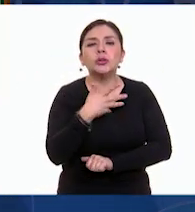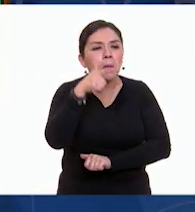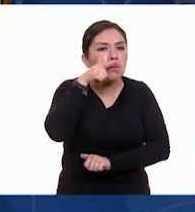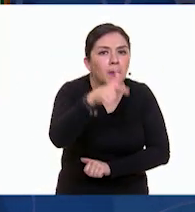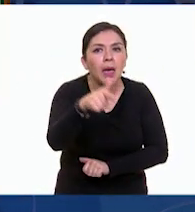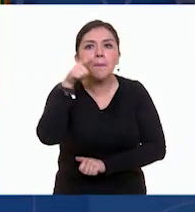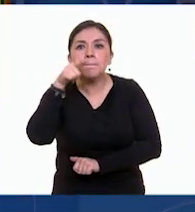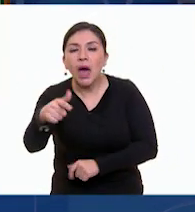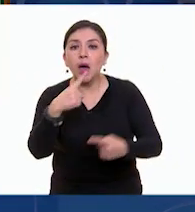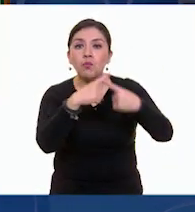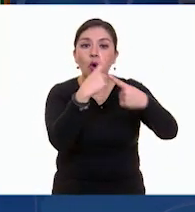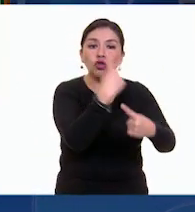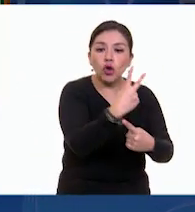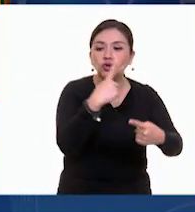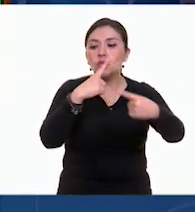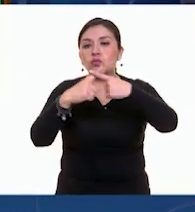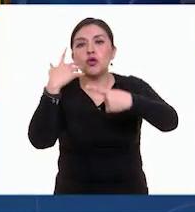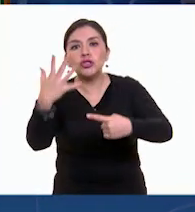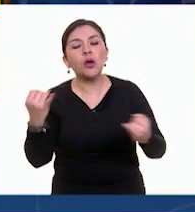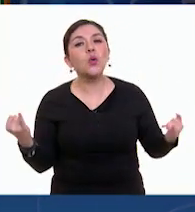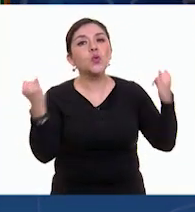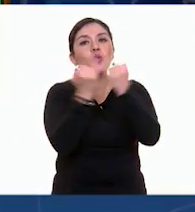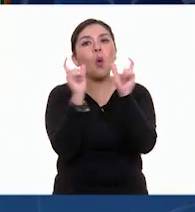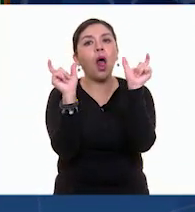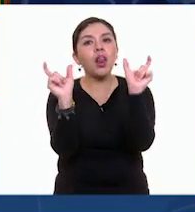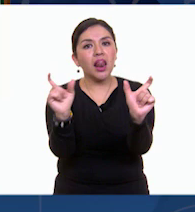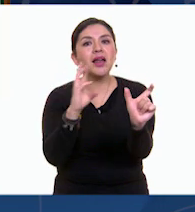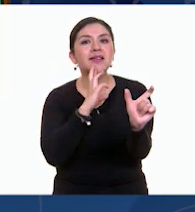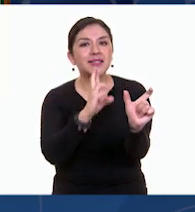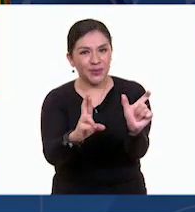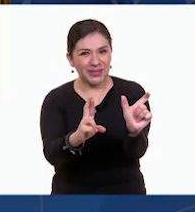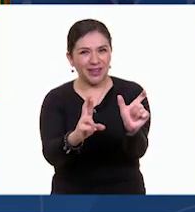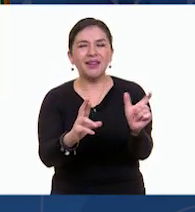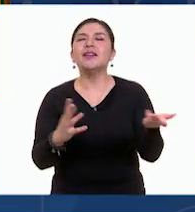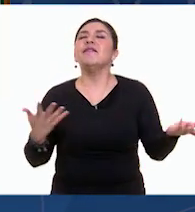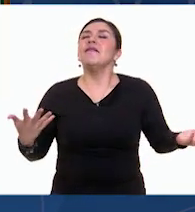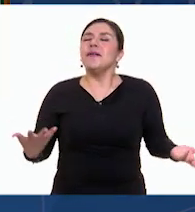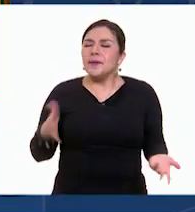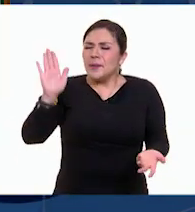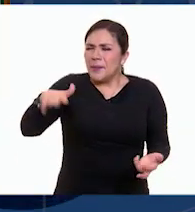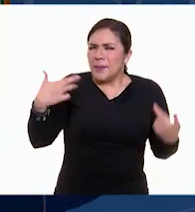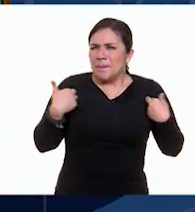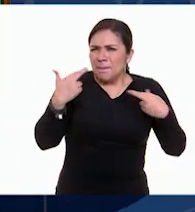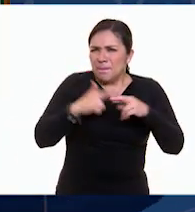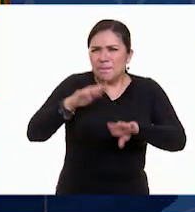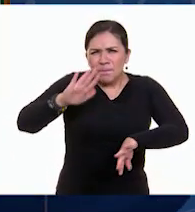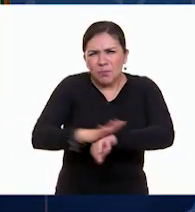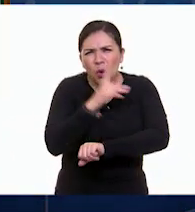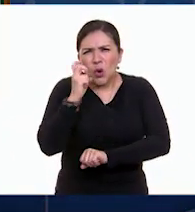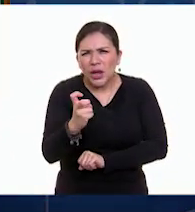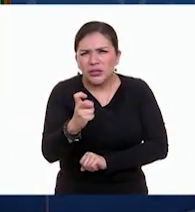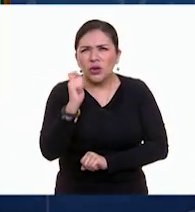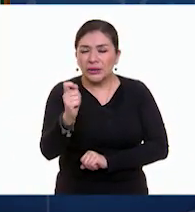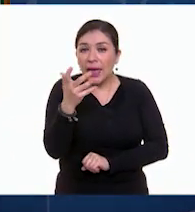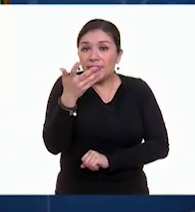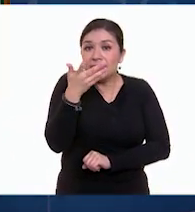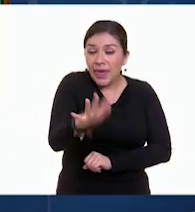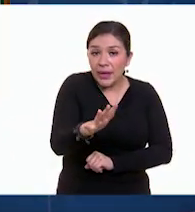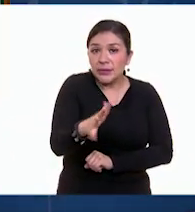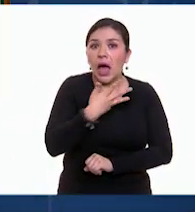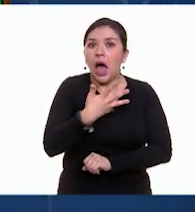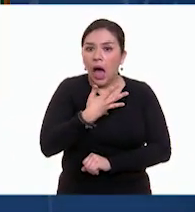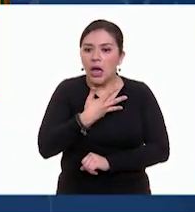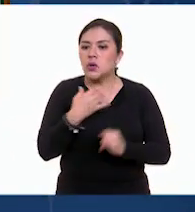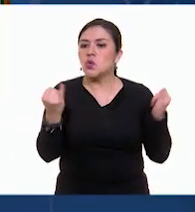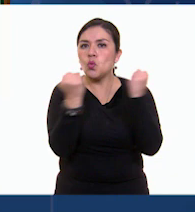como múltiplos de 2 y también como múltiplos de 5. Maestra, ¿por eso es que 10 es un múltiplo común de 2